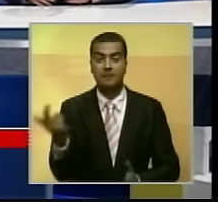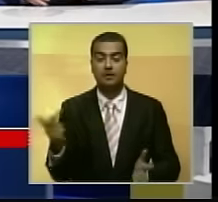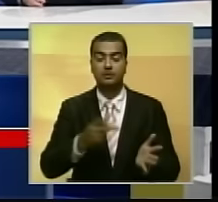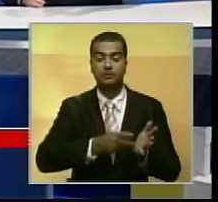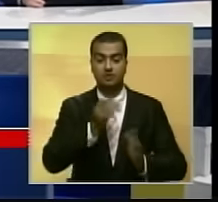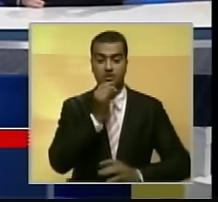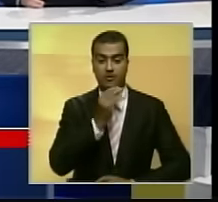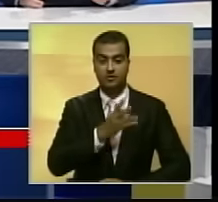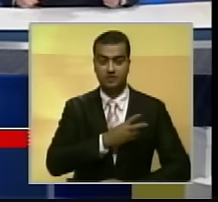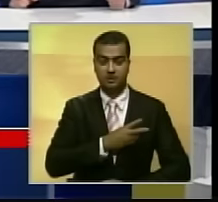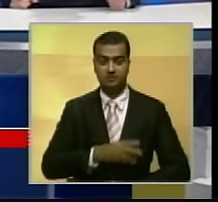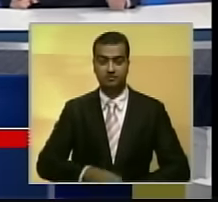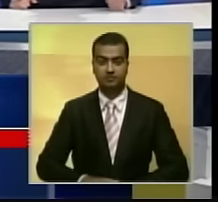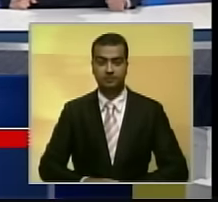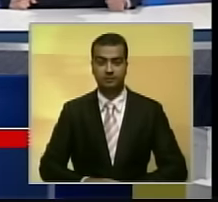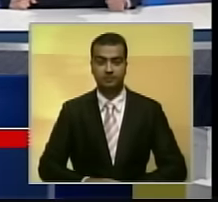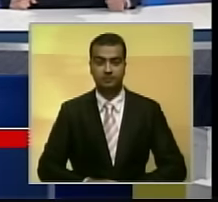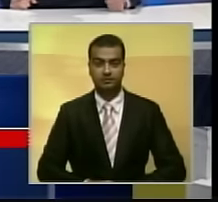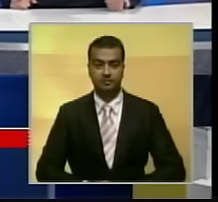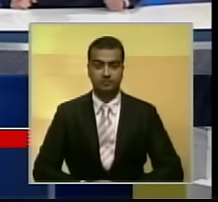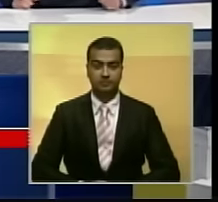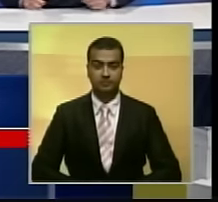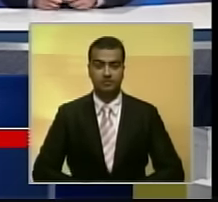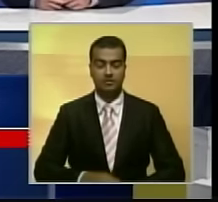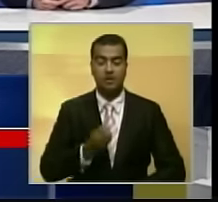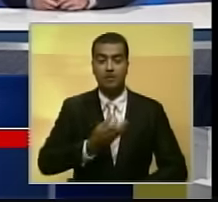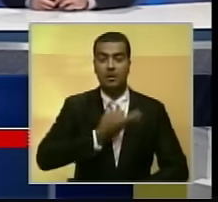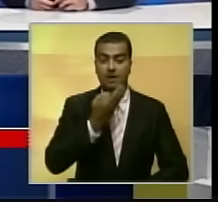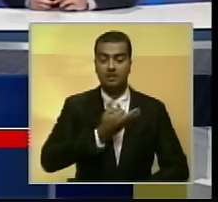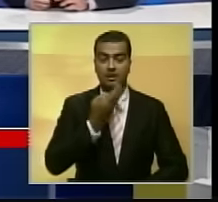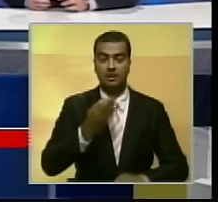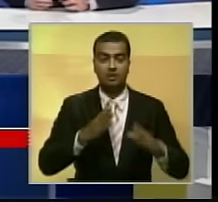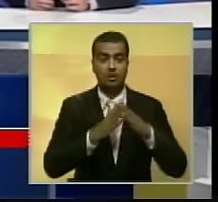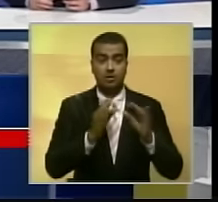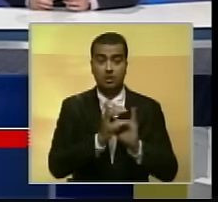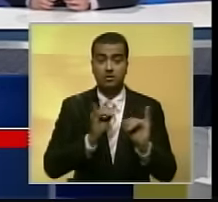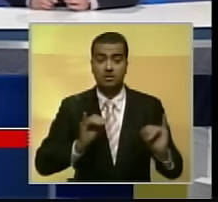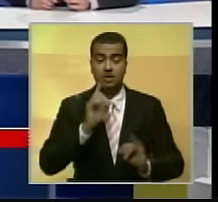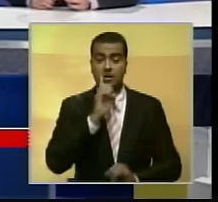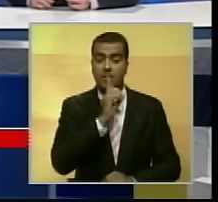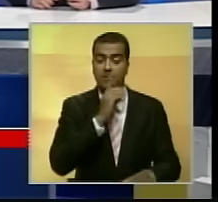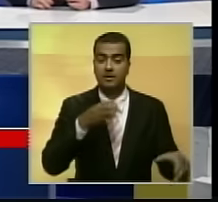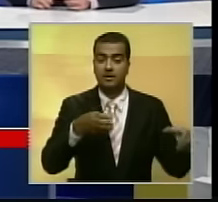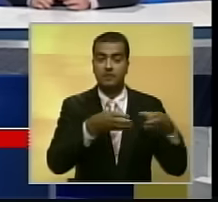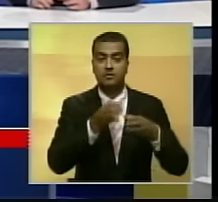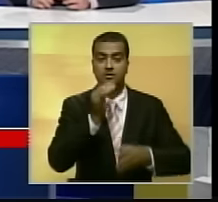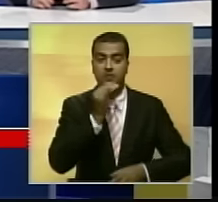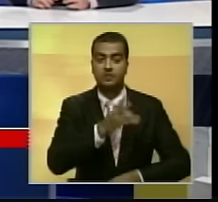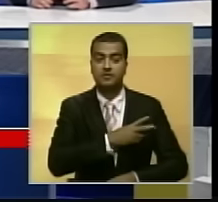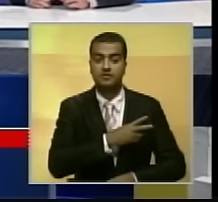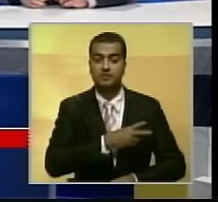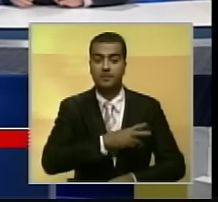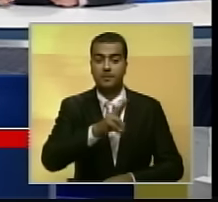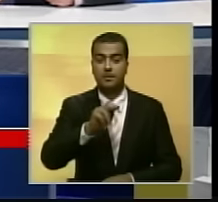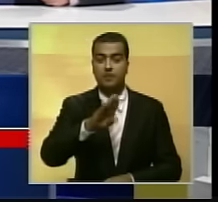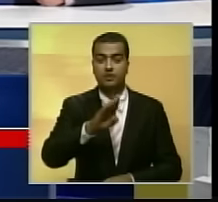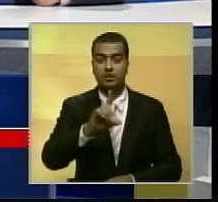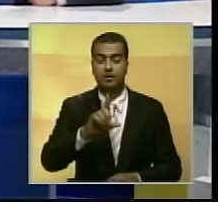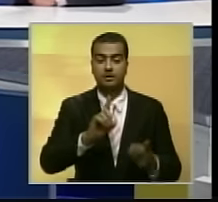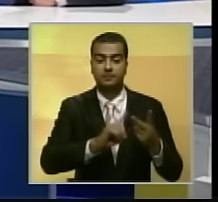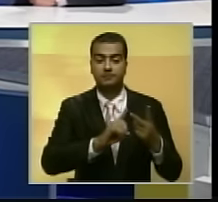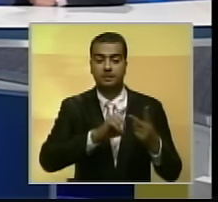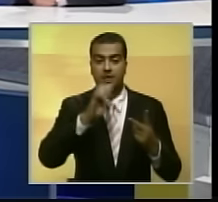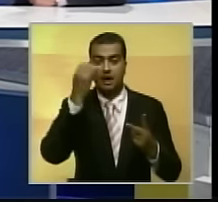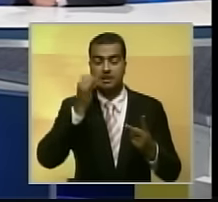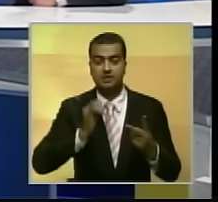emisión meridiana de su noticiero Venevisión. Muy buenas tardes tengan todos, ya estamos listos en nombre del equipo de Noticiero Venevisión, Néstor Brito Lande, quien les